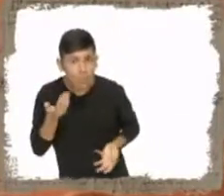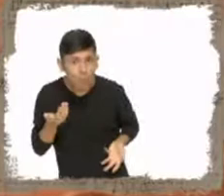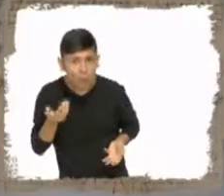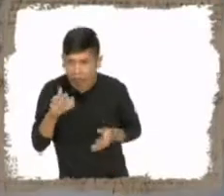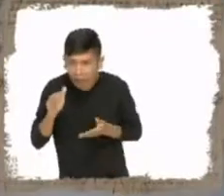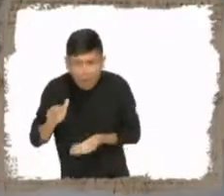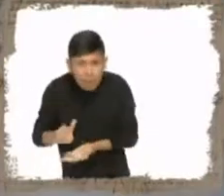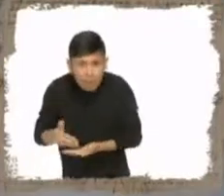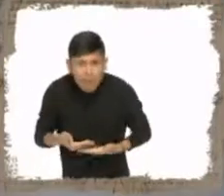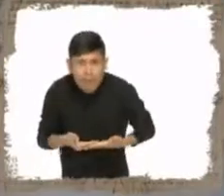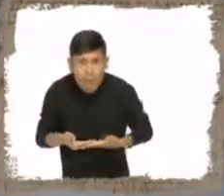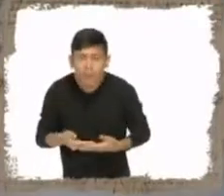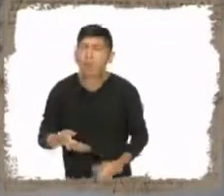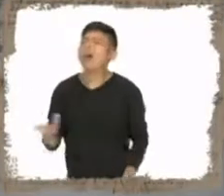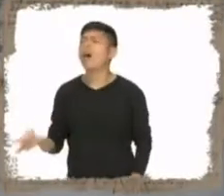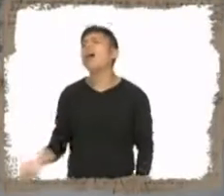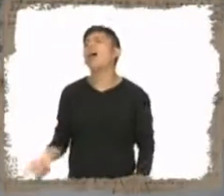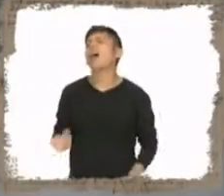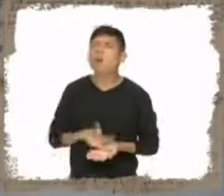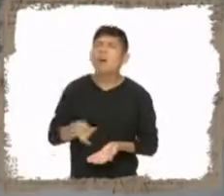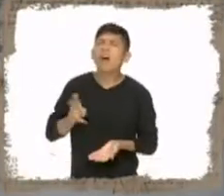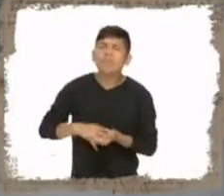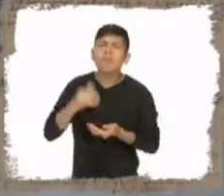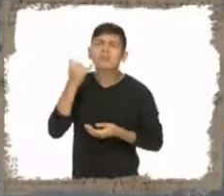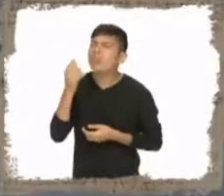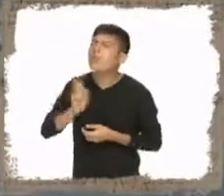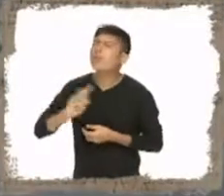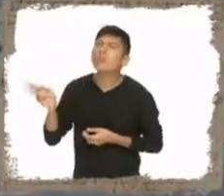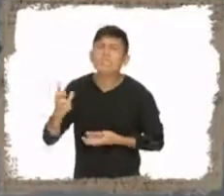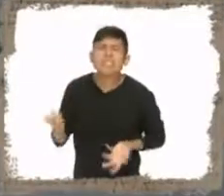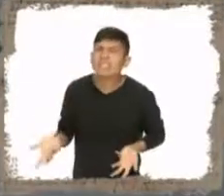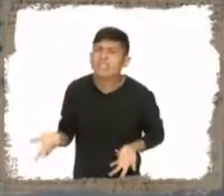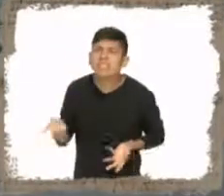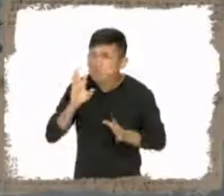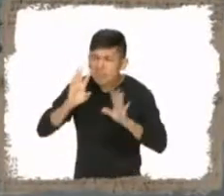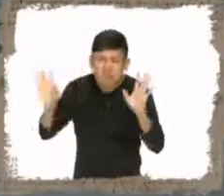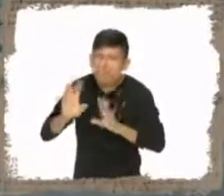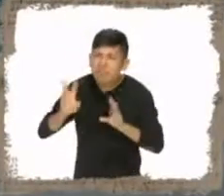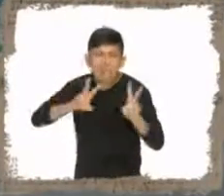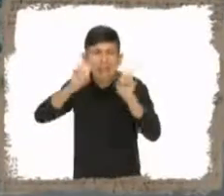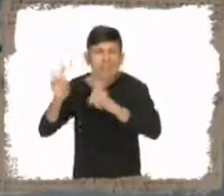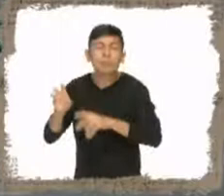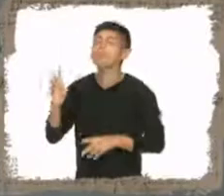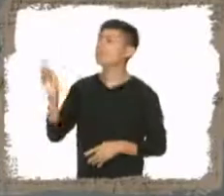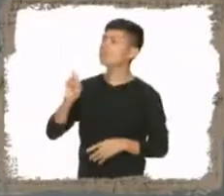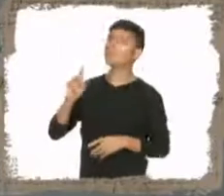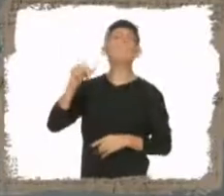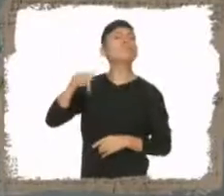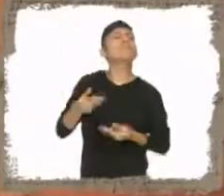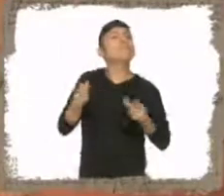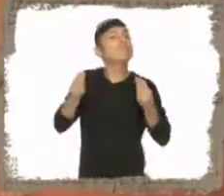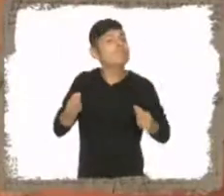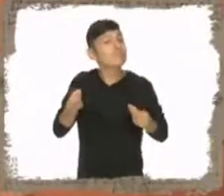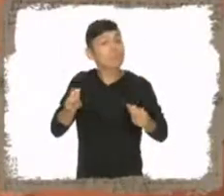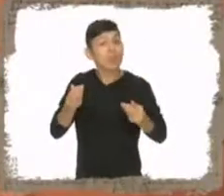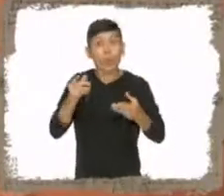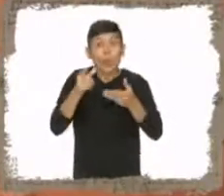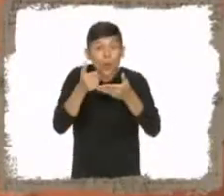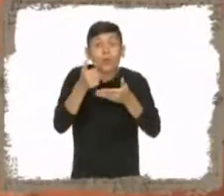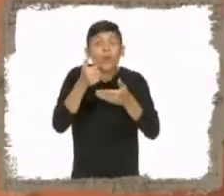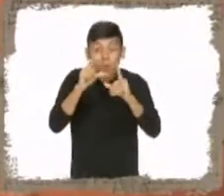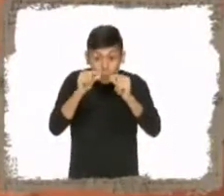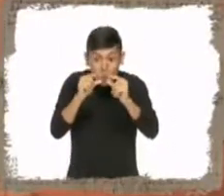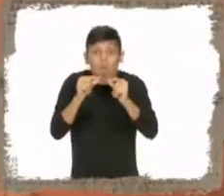¿El número de celular de tan chicos? Ay, dale con el celular. Mirá si va a hacer eso. Está hablando de otra cosa. No, nos referimos